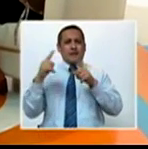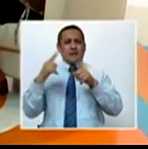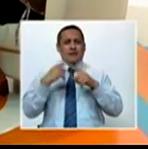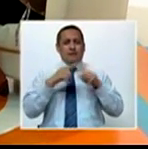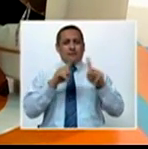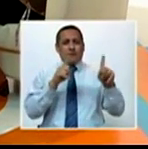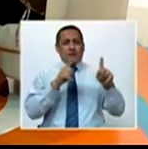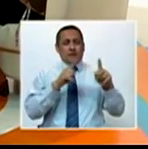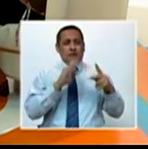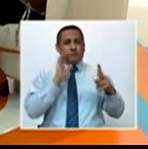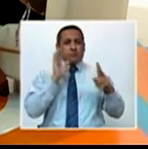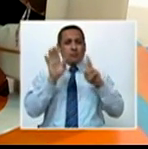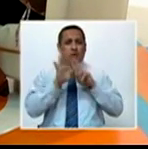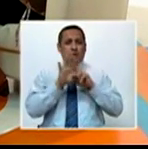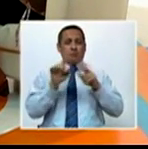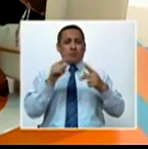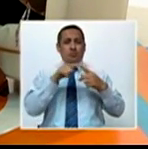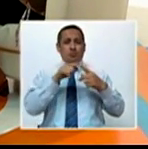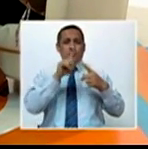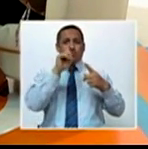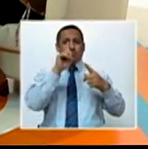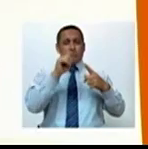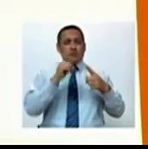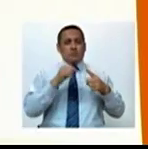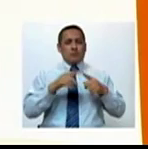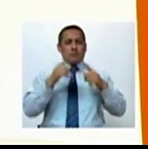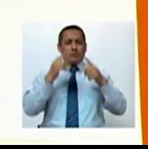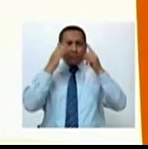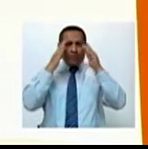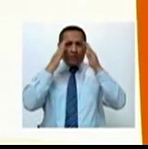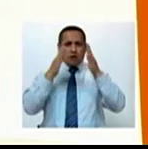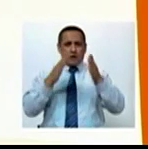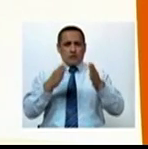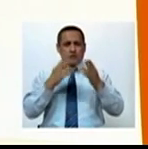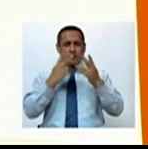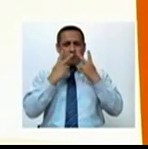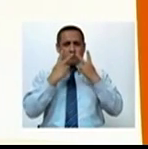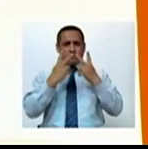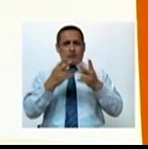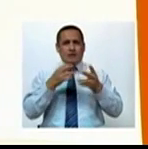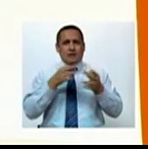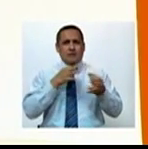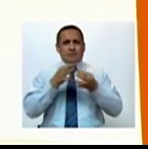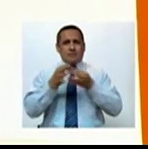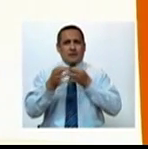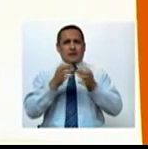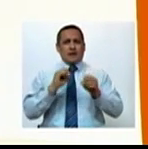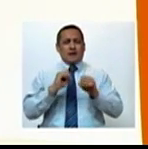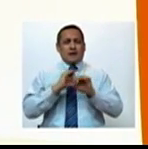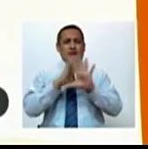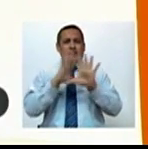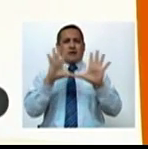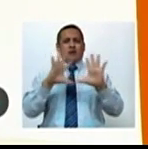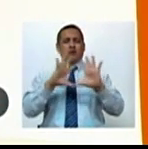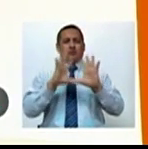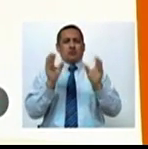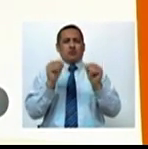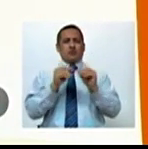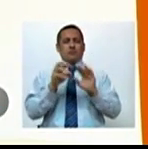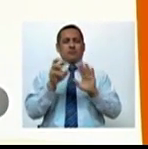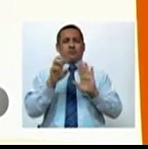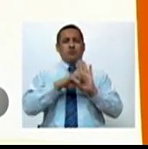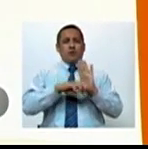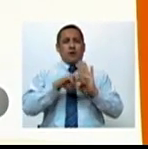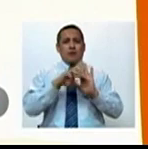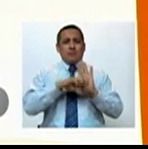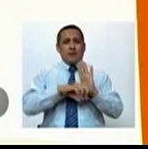variantes de lo mismo. Por un lado, un tema conceptual, que es el que ha marcado todo el programa, que